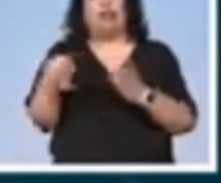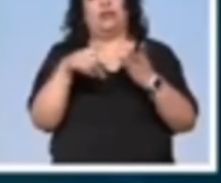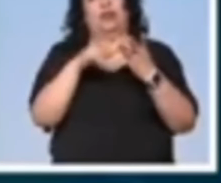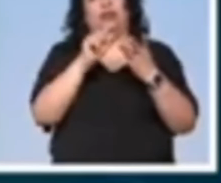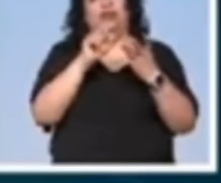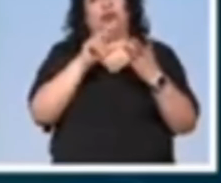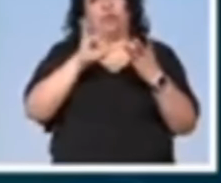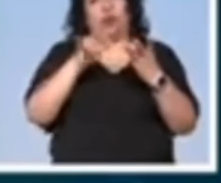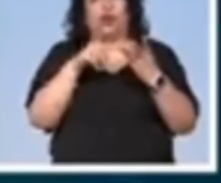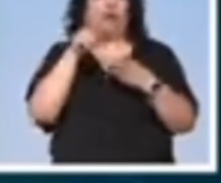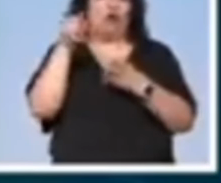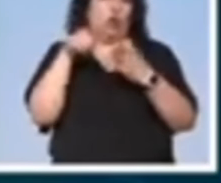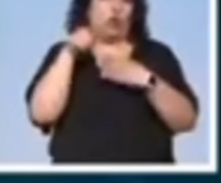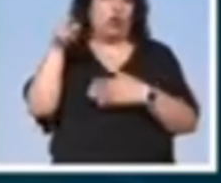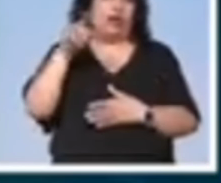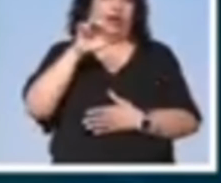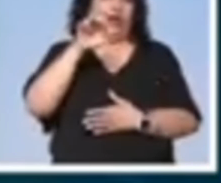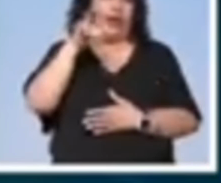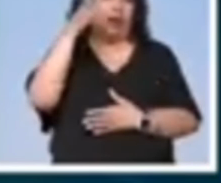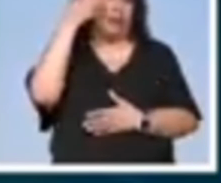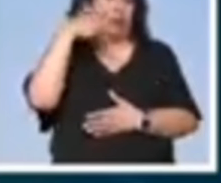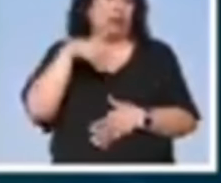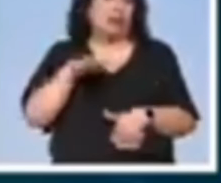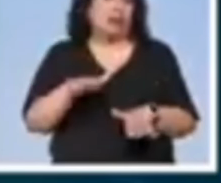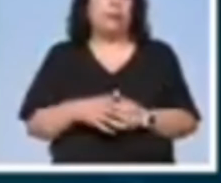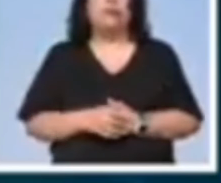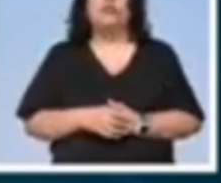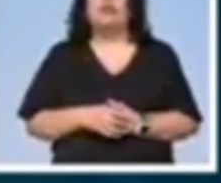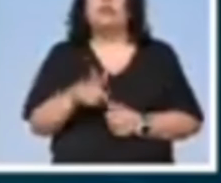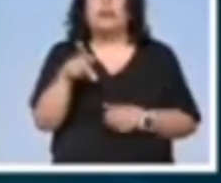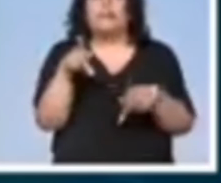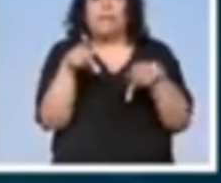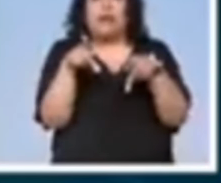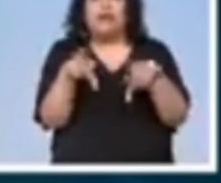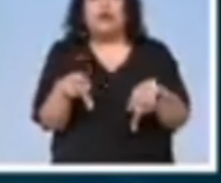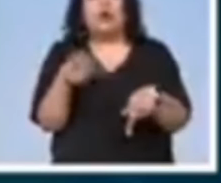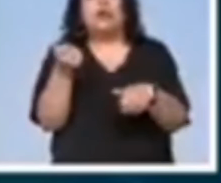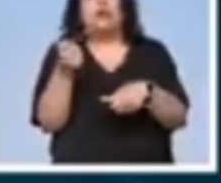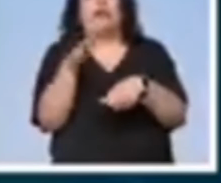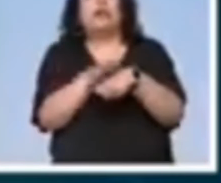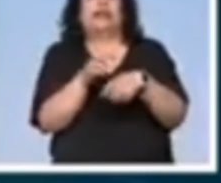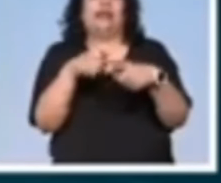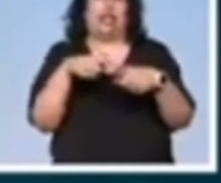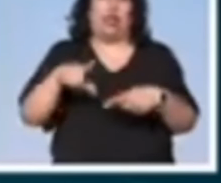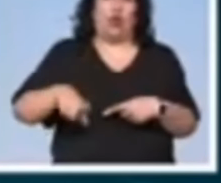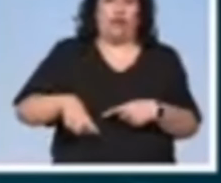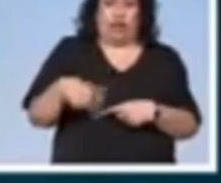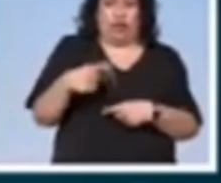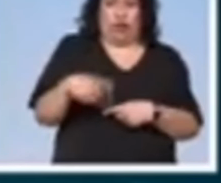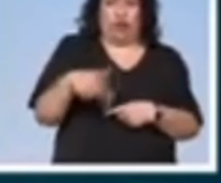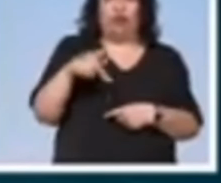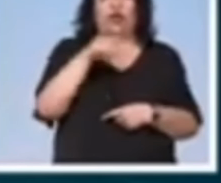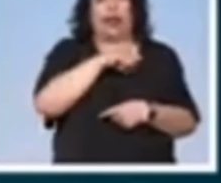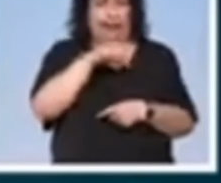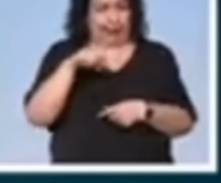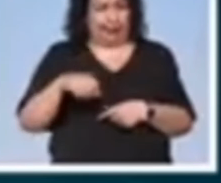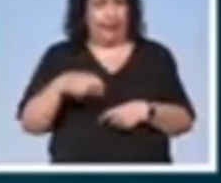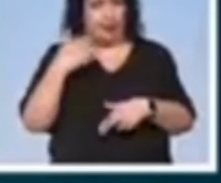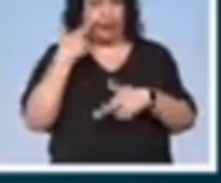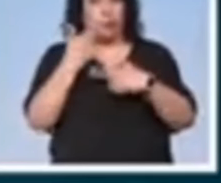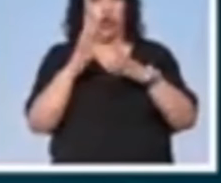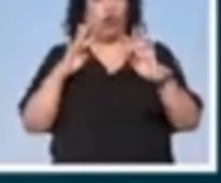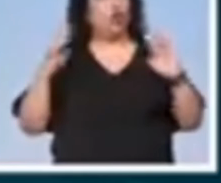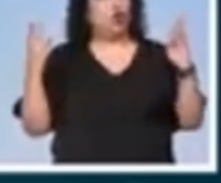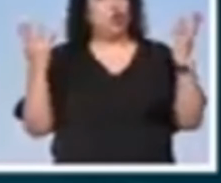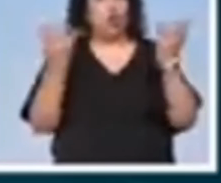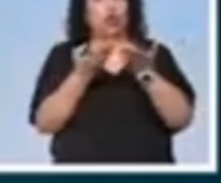pues, en el claustro Sor Juana, lo sabemos. El panteón está bajo la administración del gobierno local y la alcaldía. La rotonda,